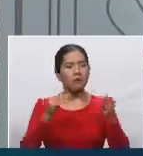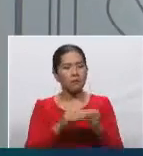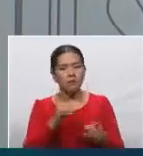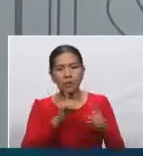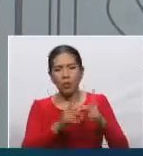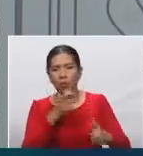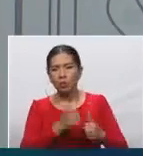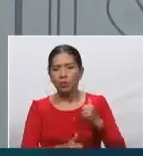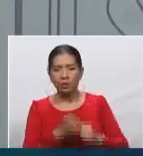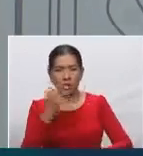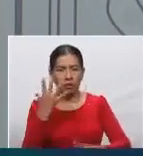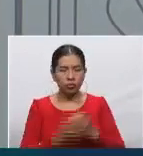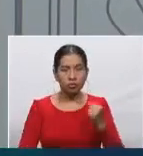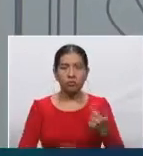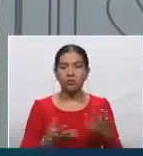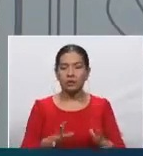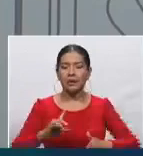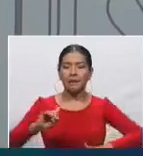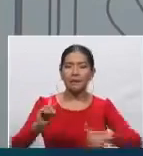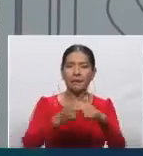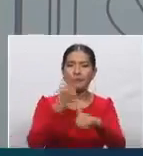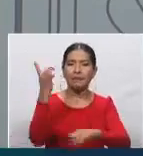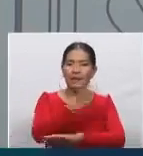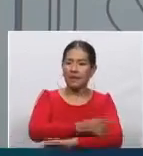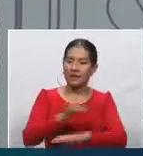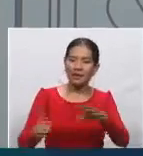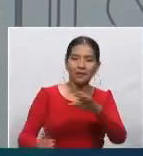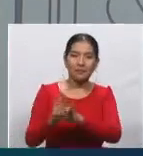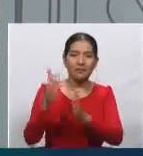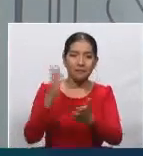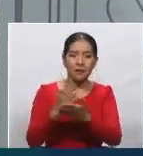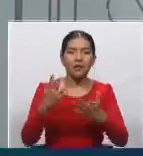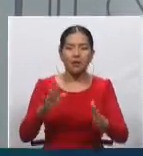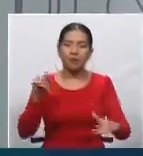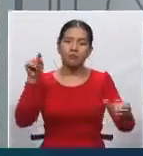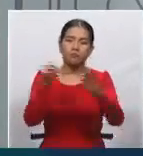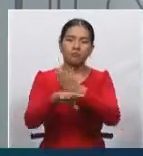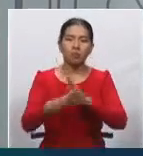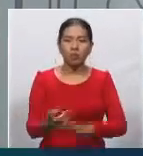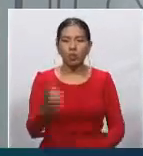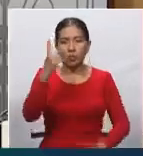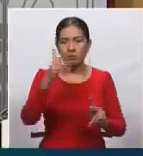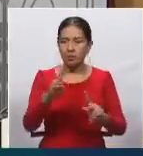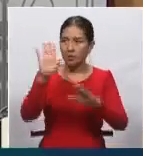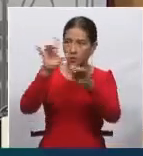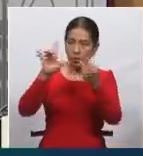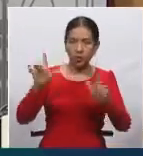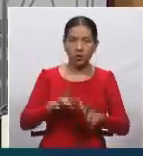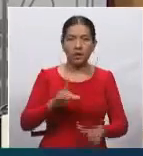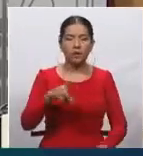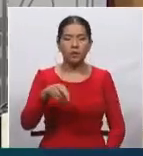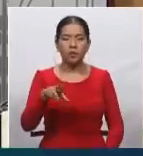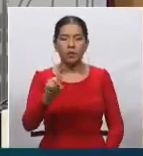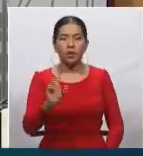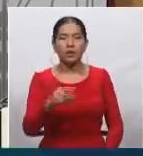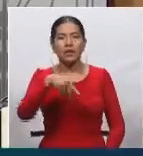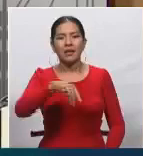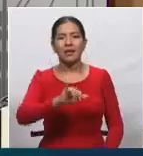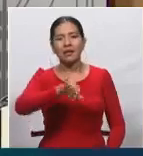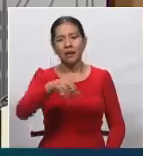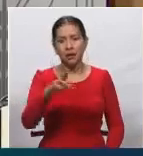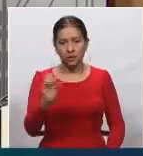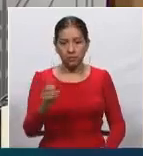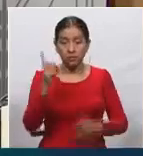da desde el primer día de este llamado paro, con un asesinato en Puerto Quijarro. Así, la ministra de la Presidencia denunció